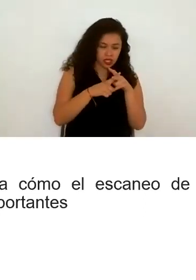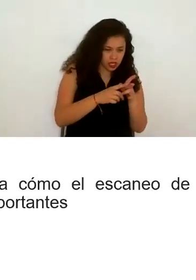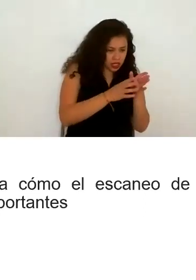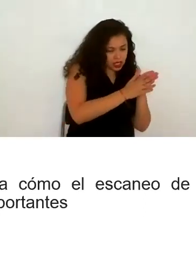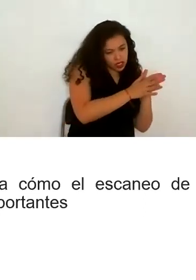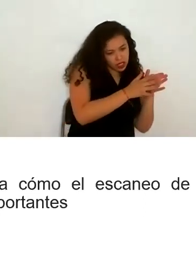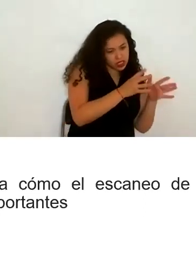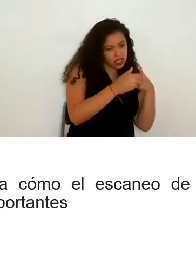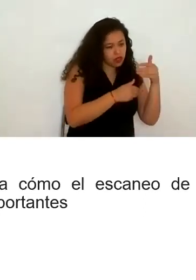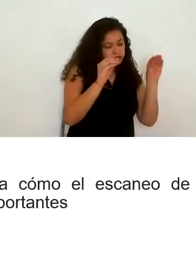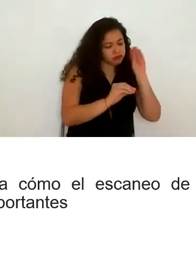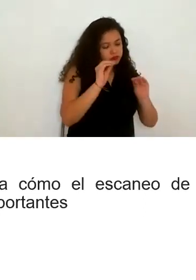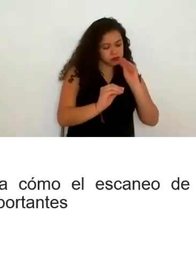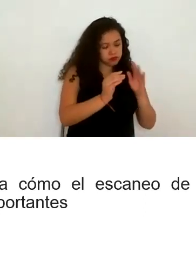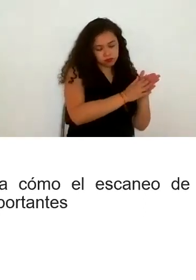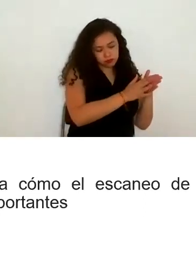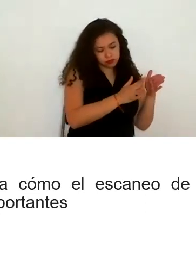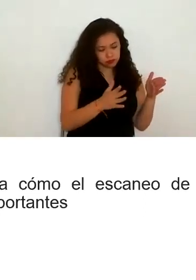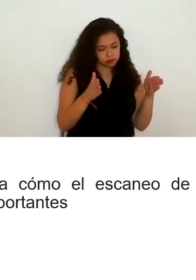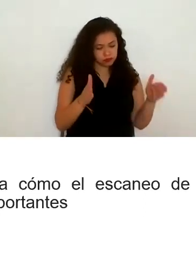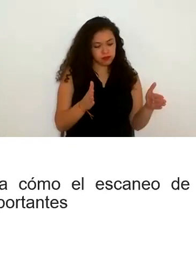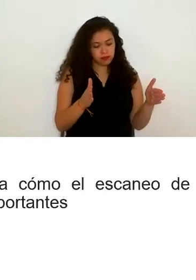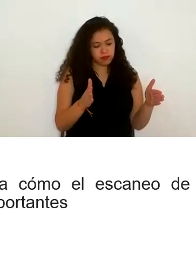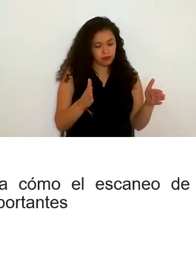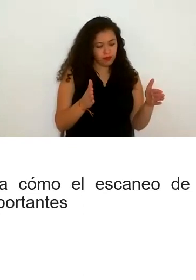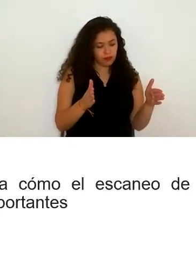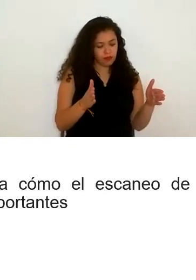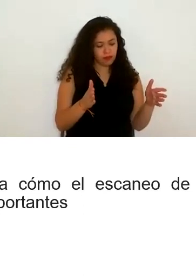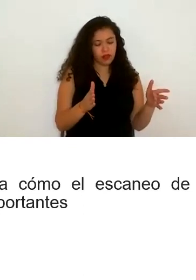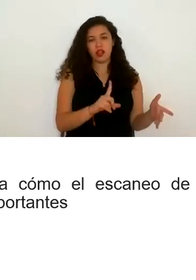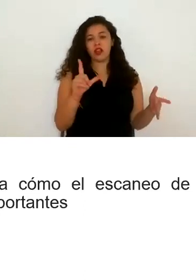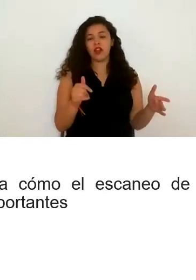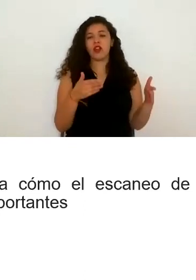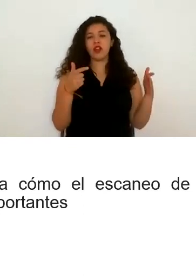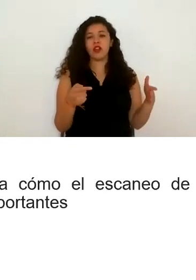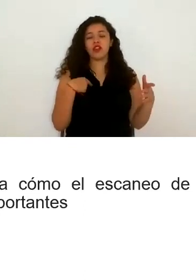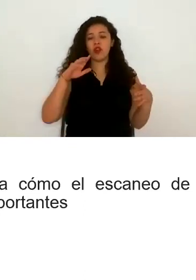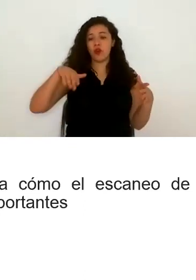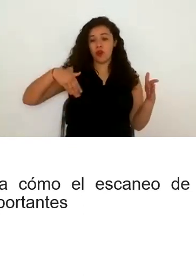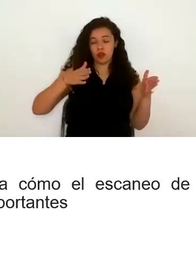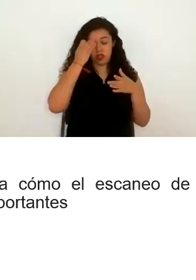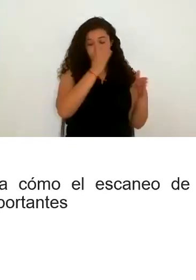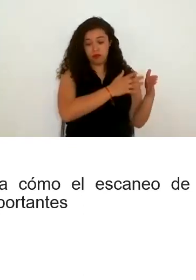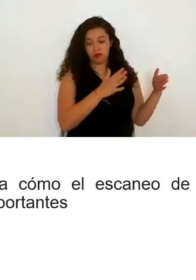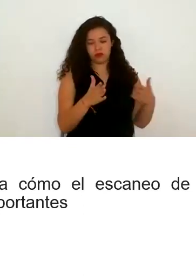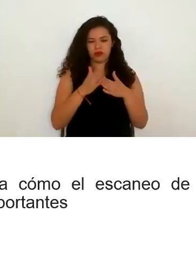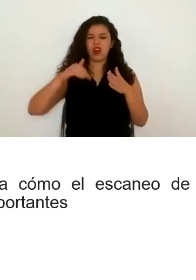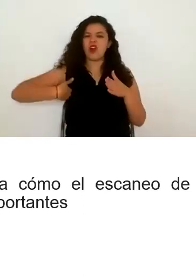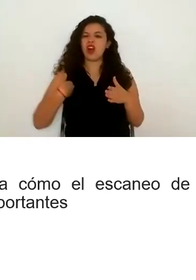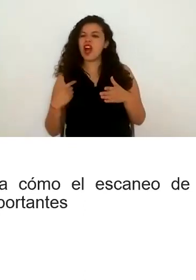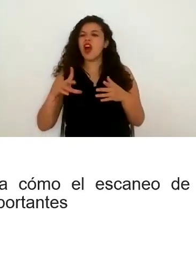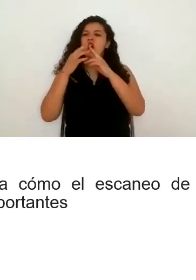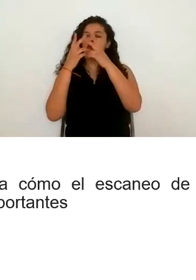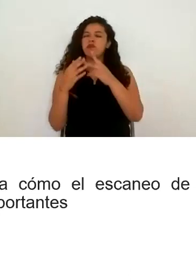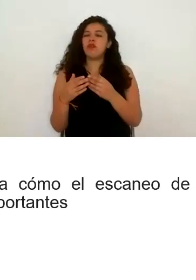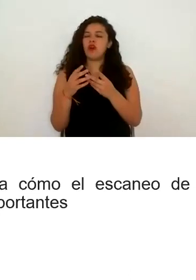se van desarrollando o produciendo y en su momento hay que determinar qué es lo que vamos a conservar o qué es lo que se va a eliminar. Y